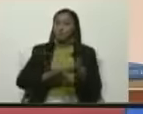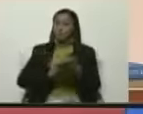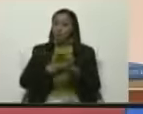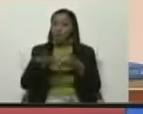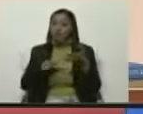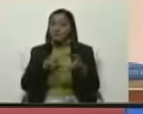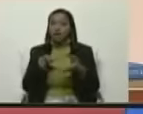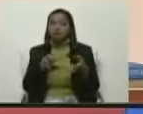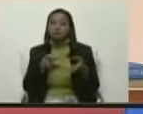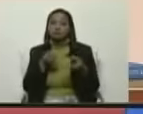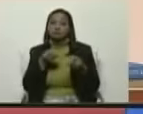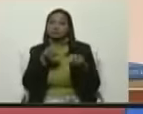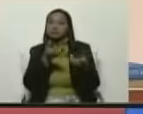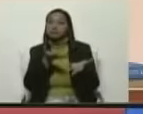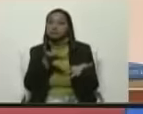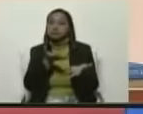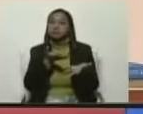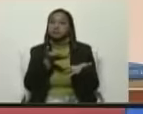así.